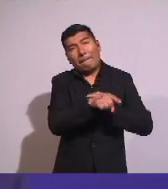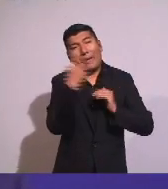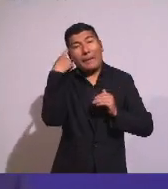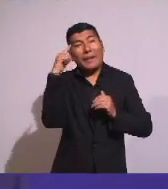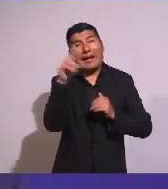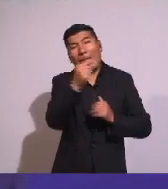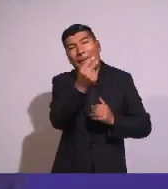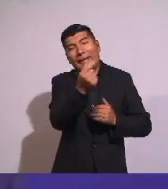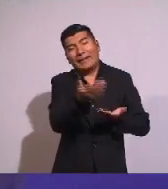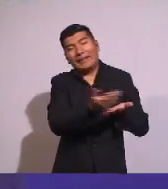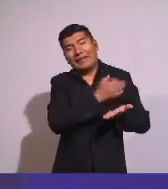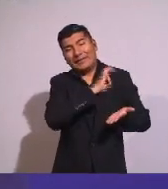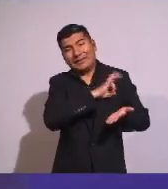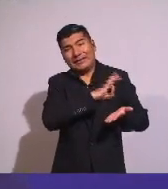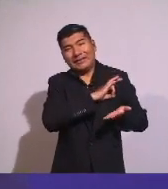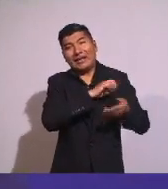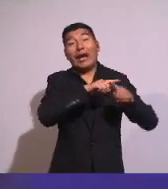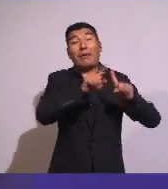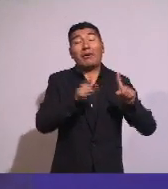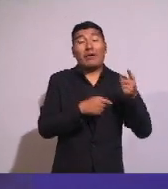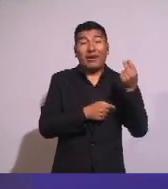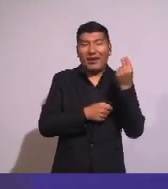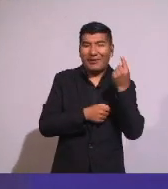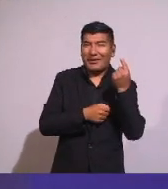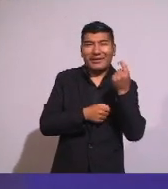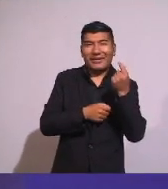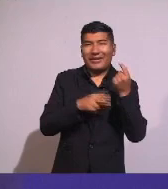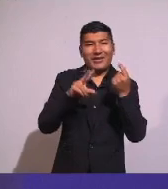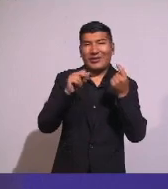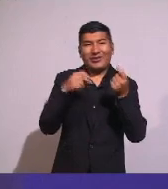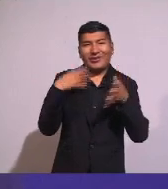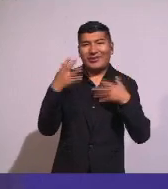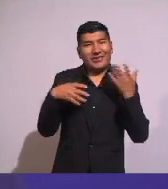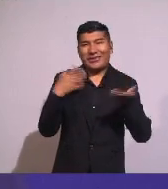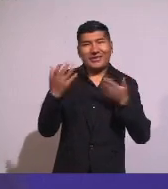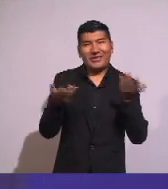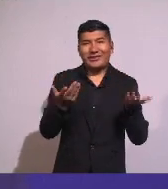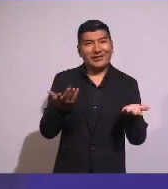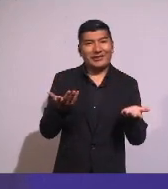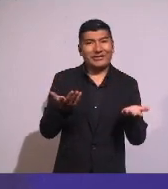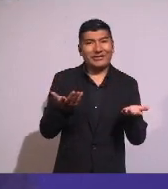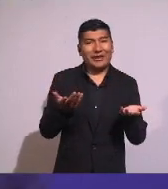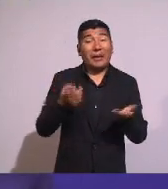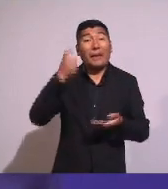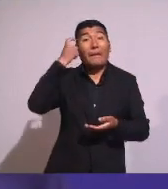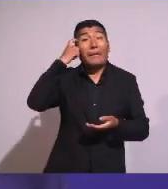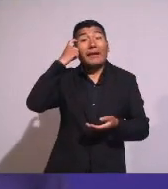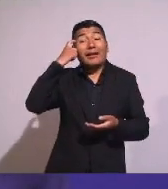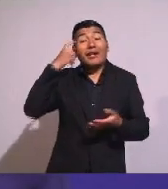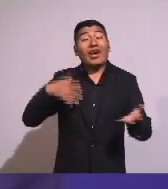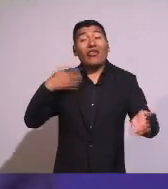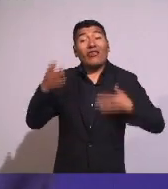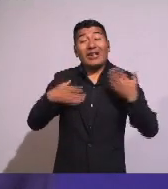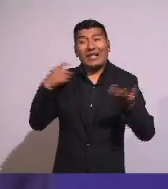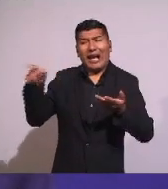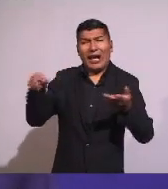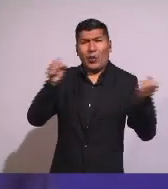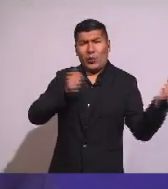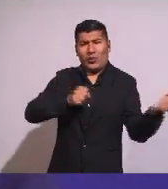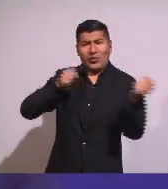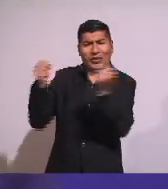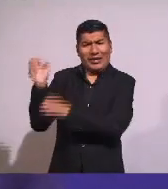tener plata pero la plata no da la felicidad pensamos que la felicidad está en el poder